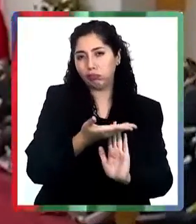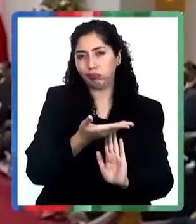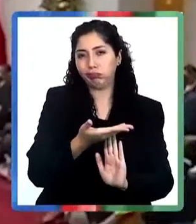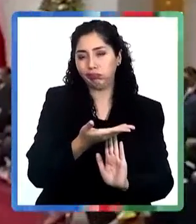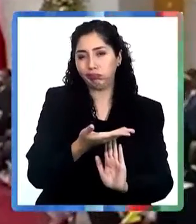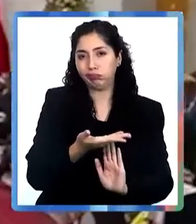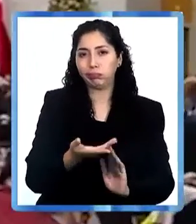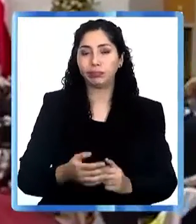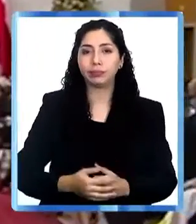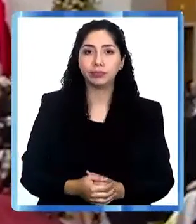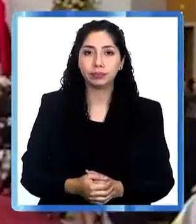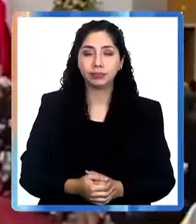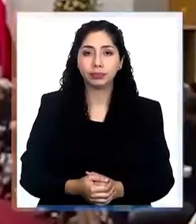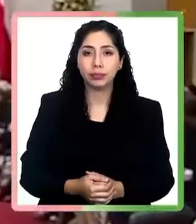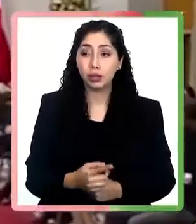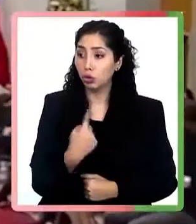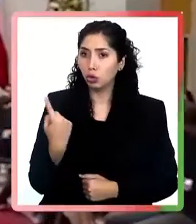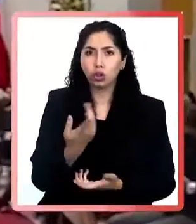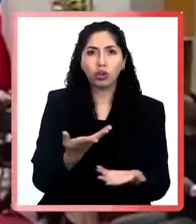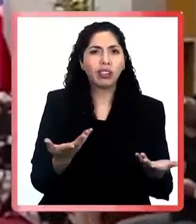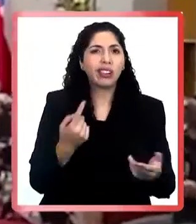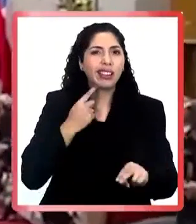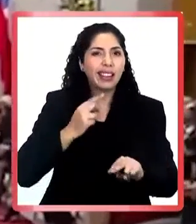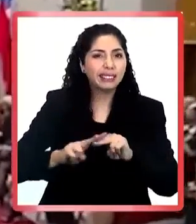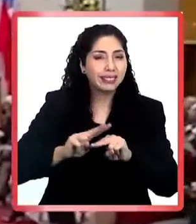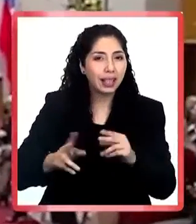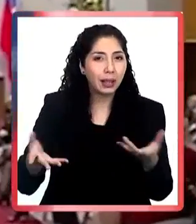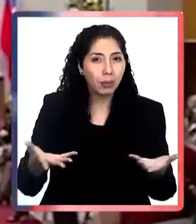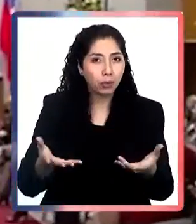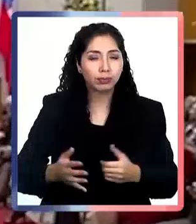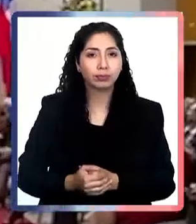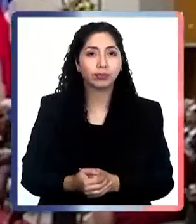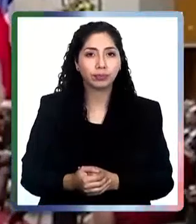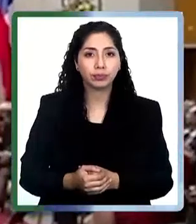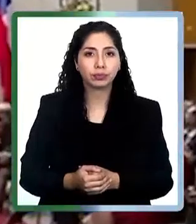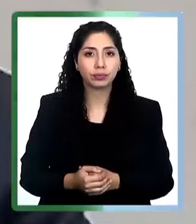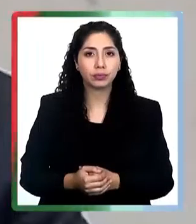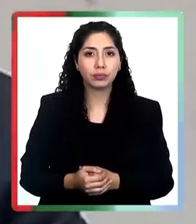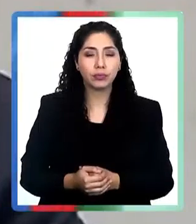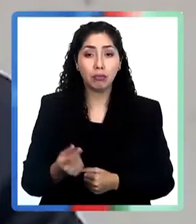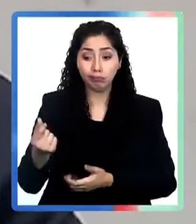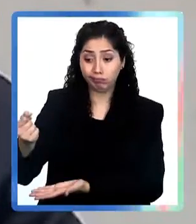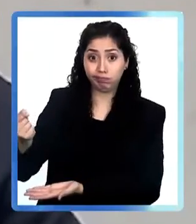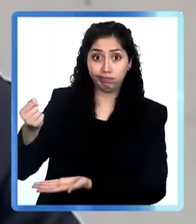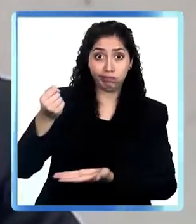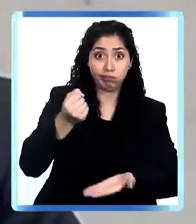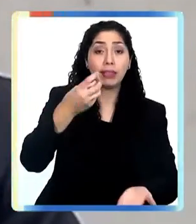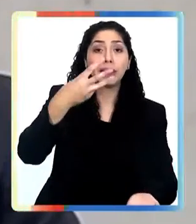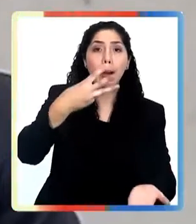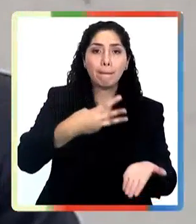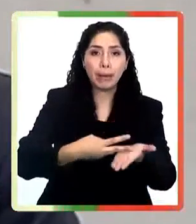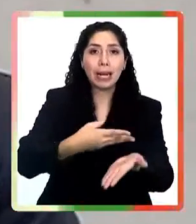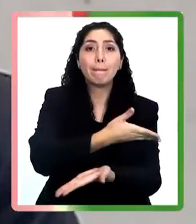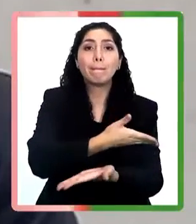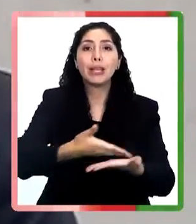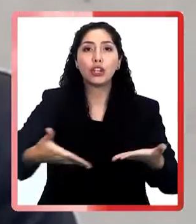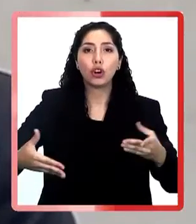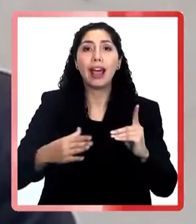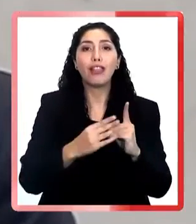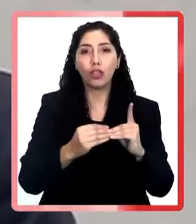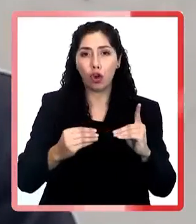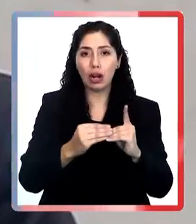por litro de bencina hemos dotado de cerca de 3000 millones de